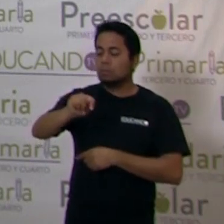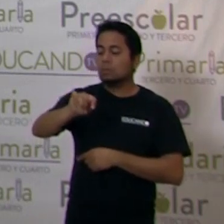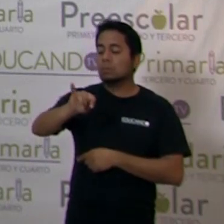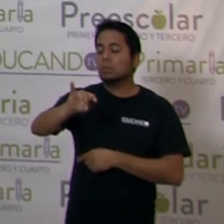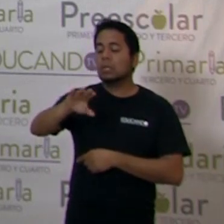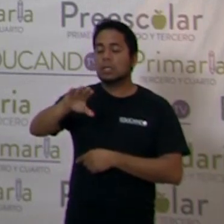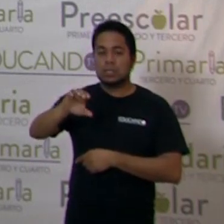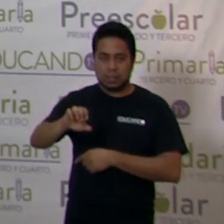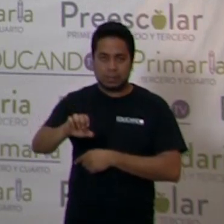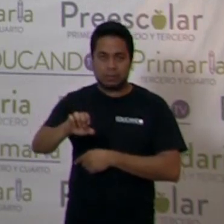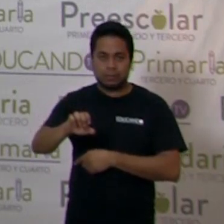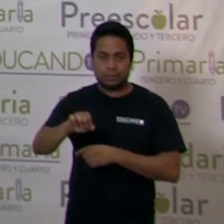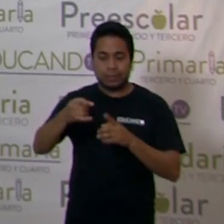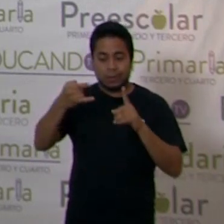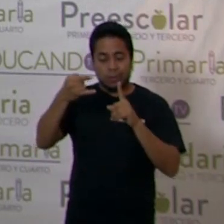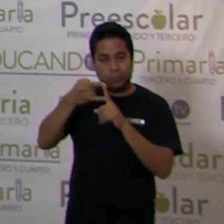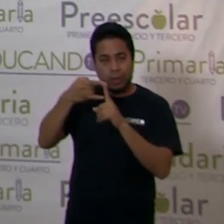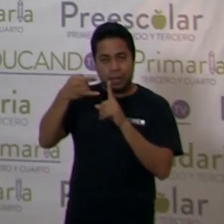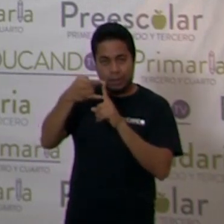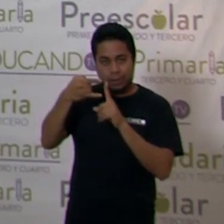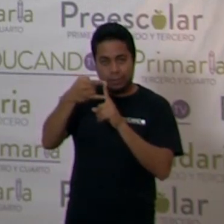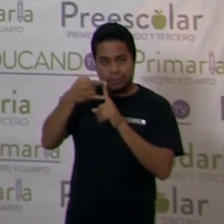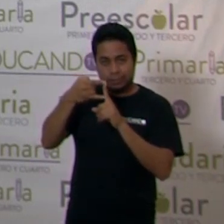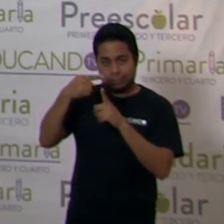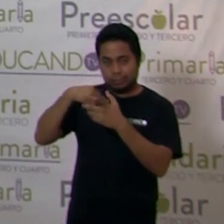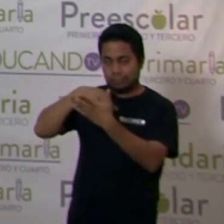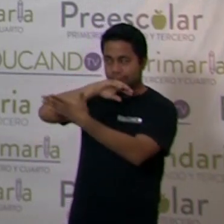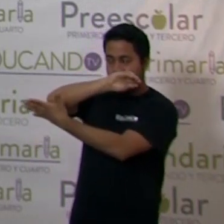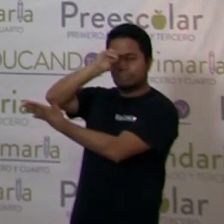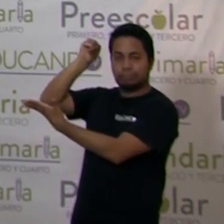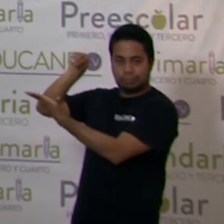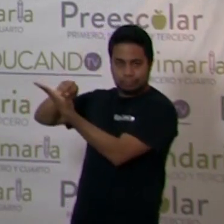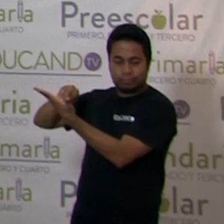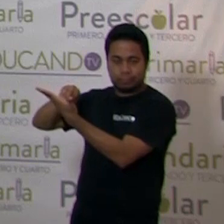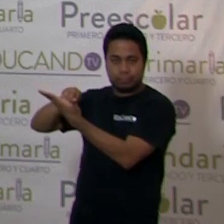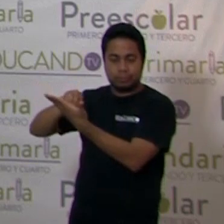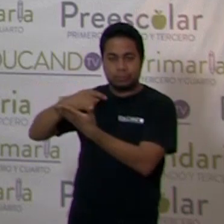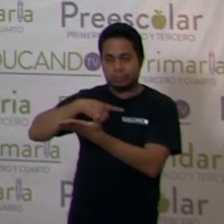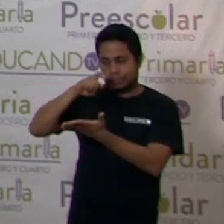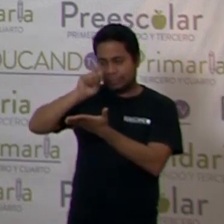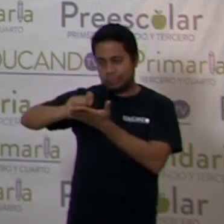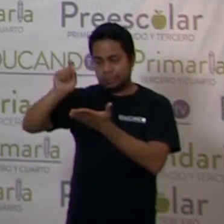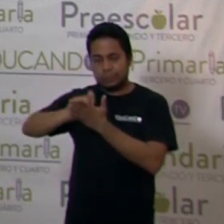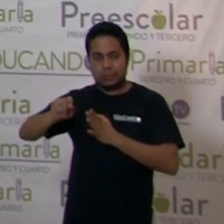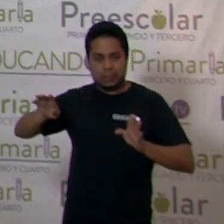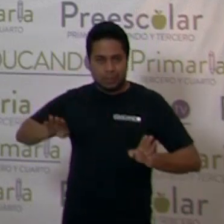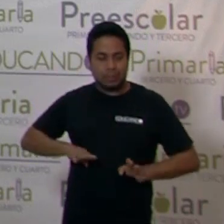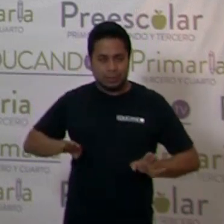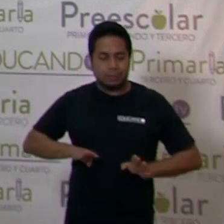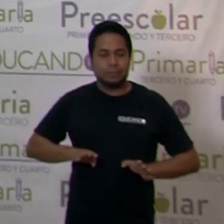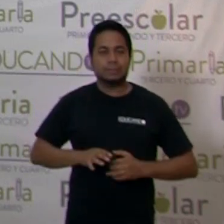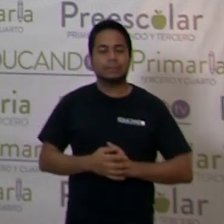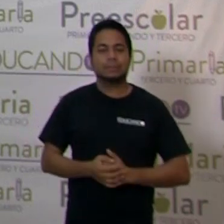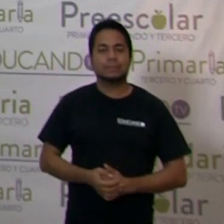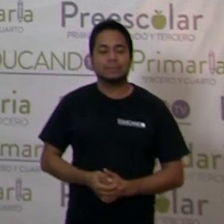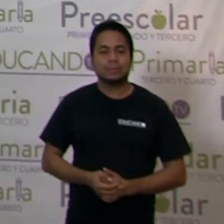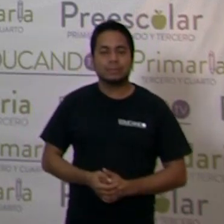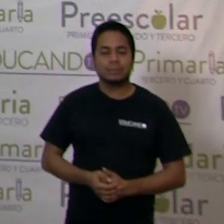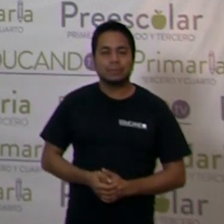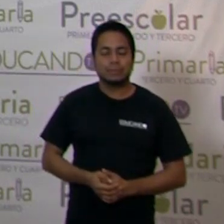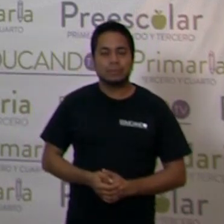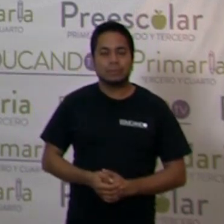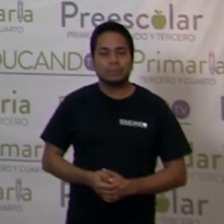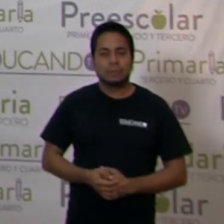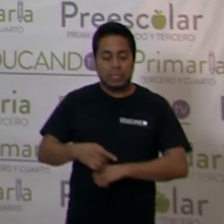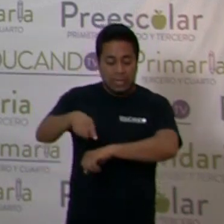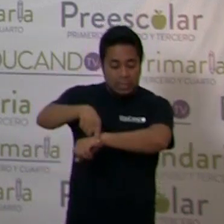este cuadrado y anotamos sus características